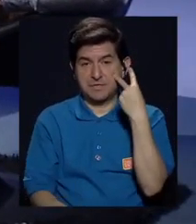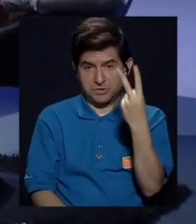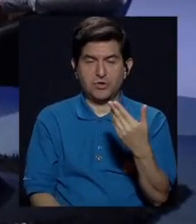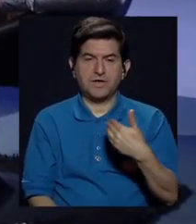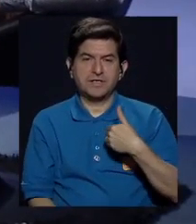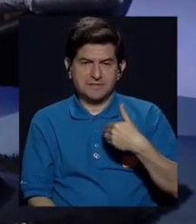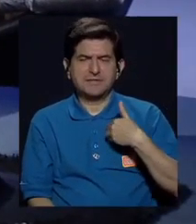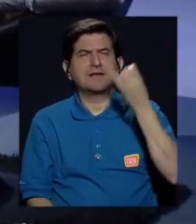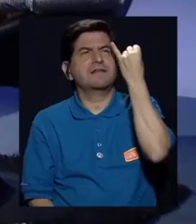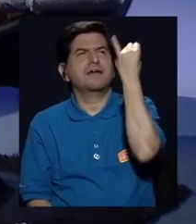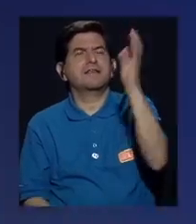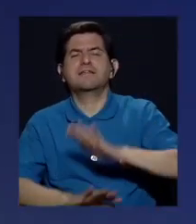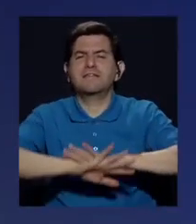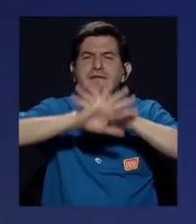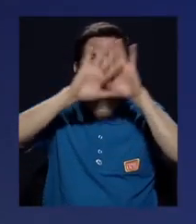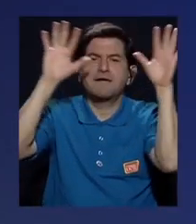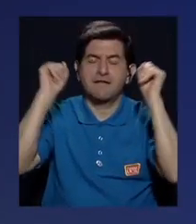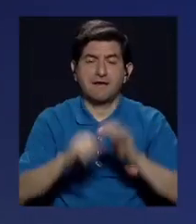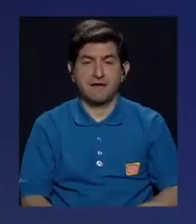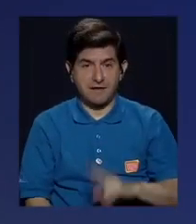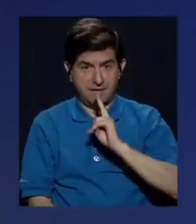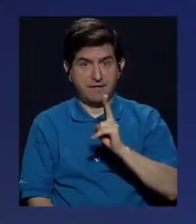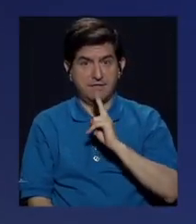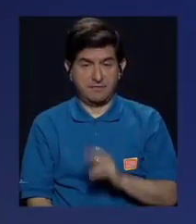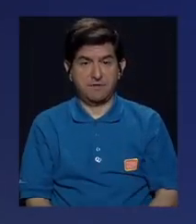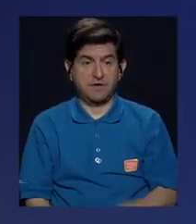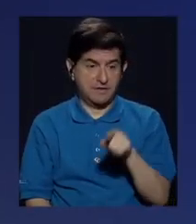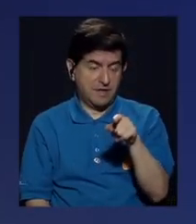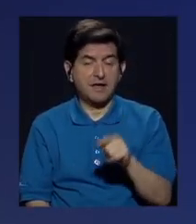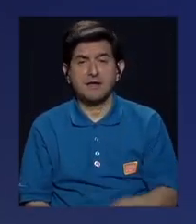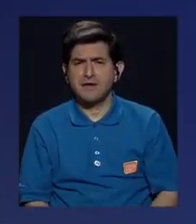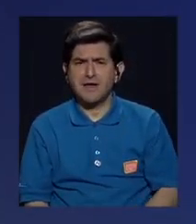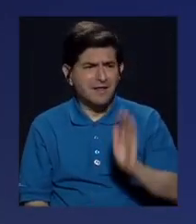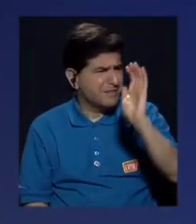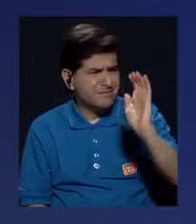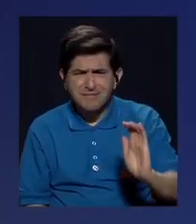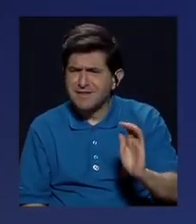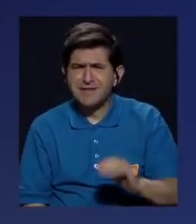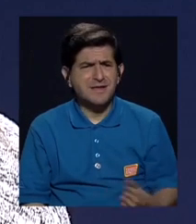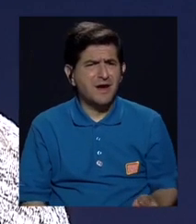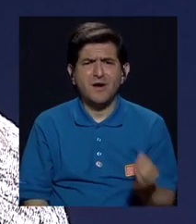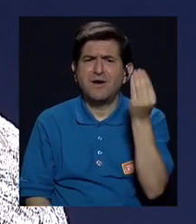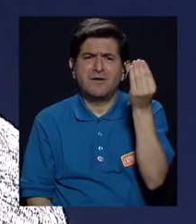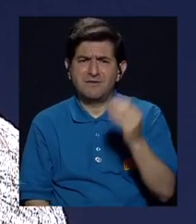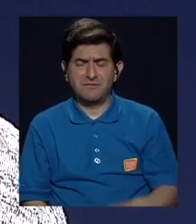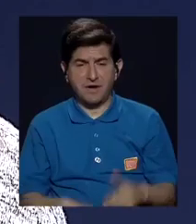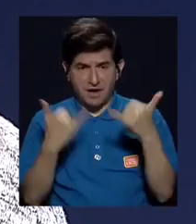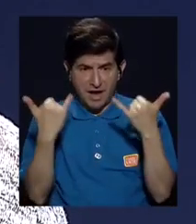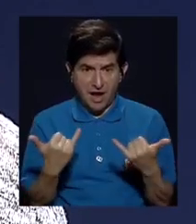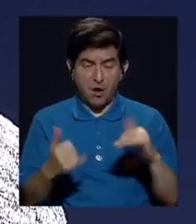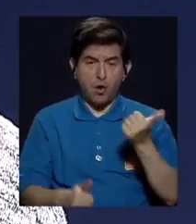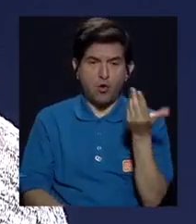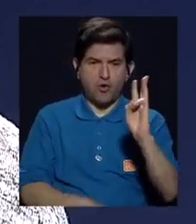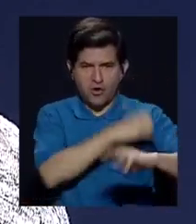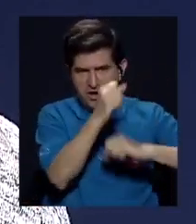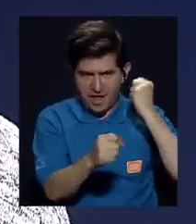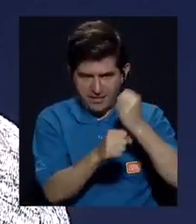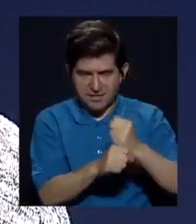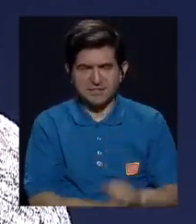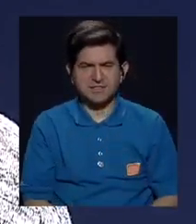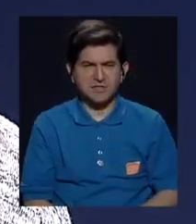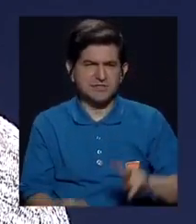tengan como una idea clara de que verdaderamente llegó muy, muy, muy niña, porque ahora tiene 16 años y si fue